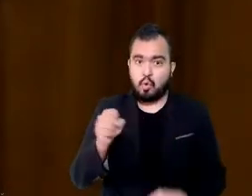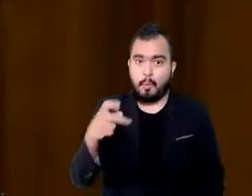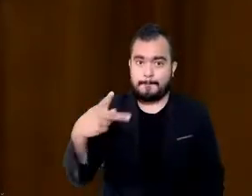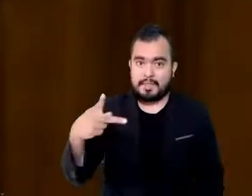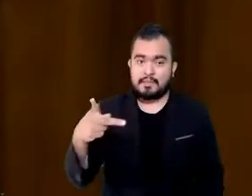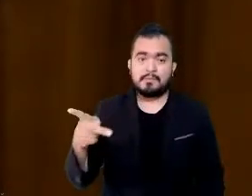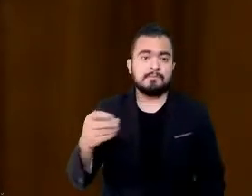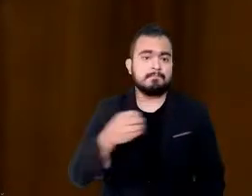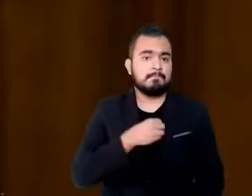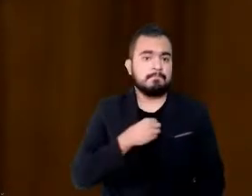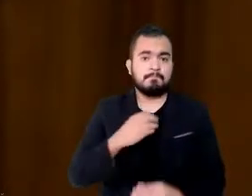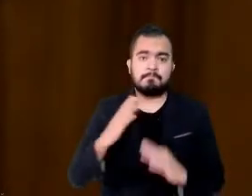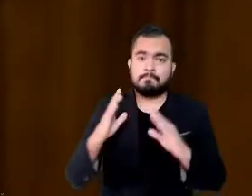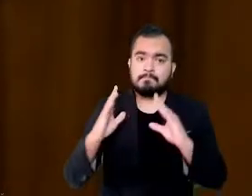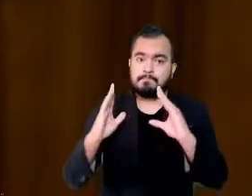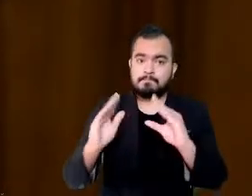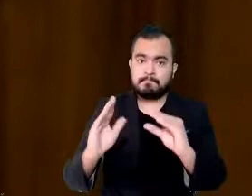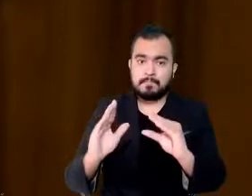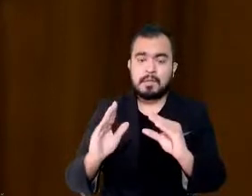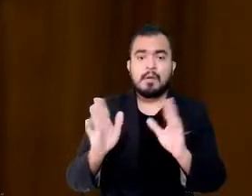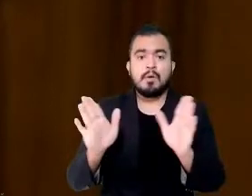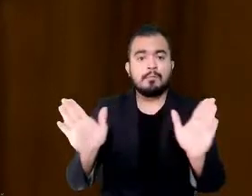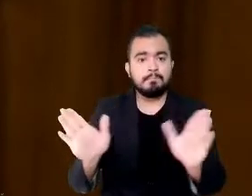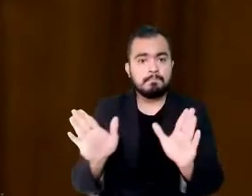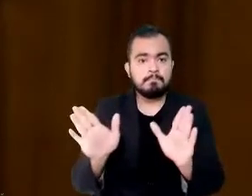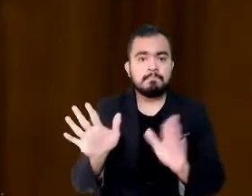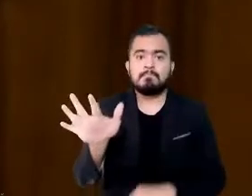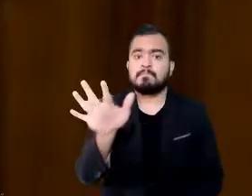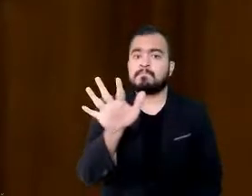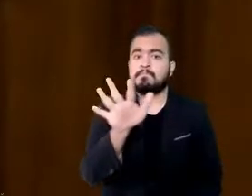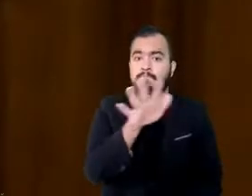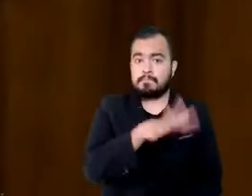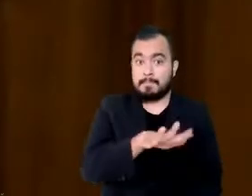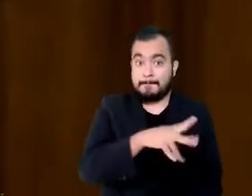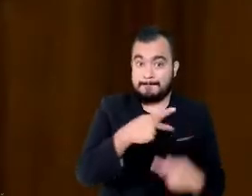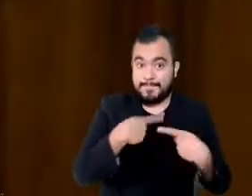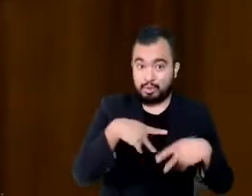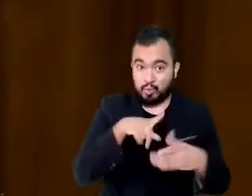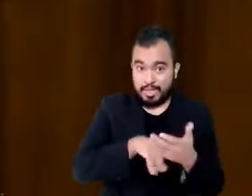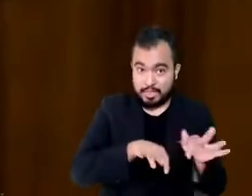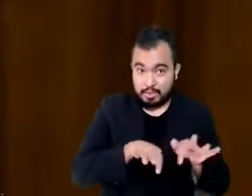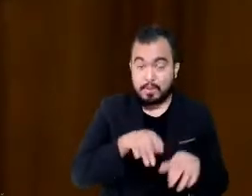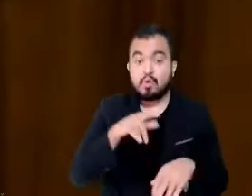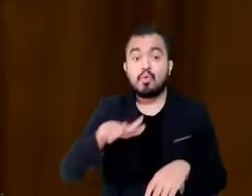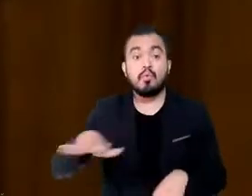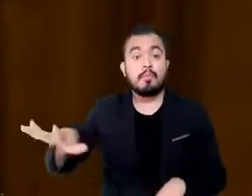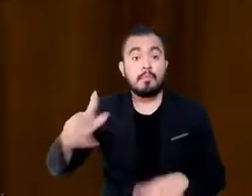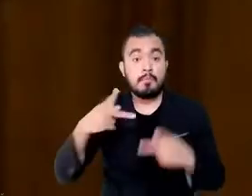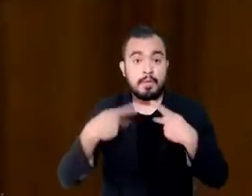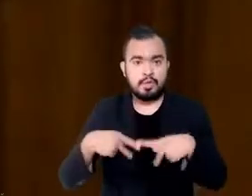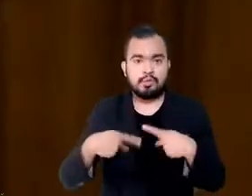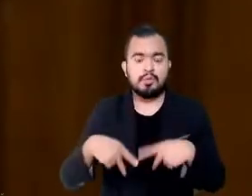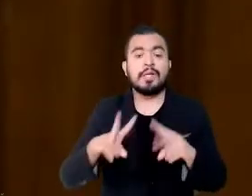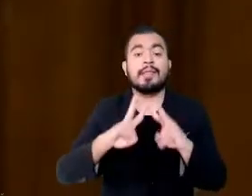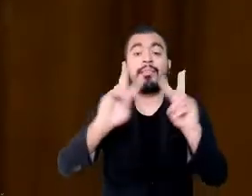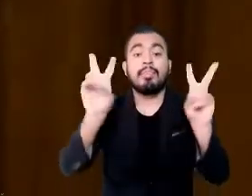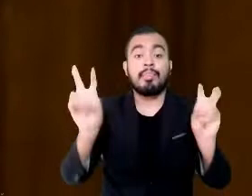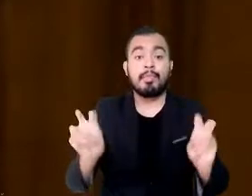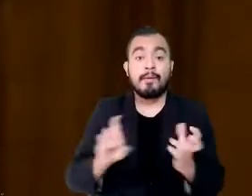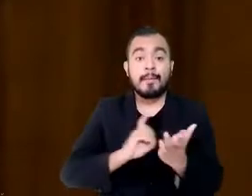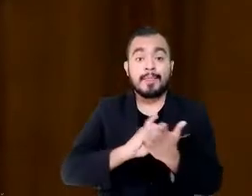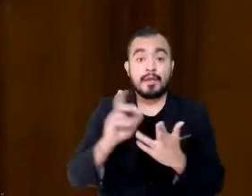e impulsar la capacitación de toda la población en materia de derechos humanos,